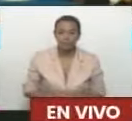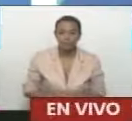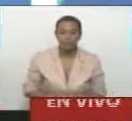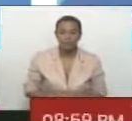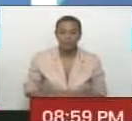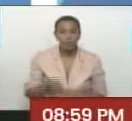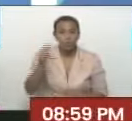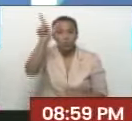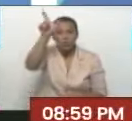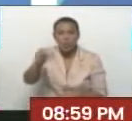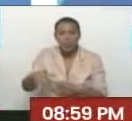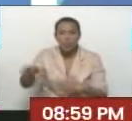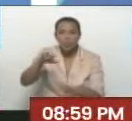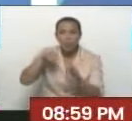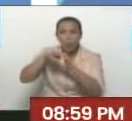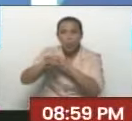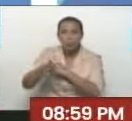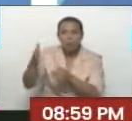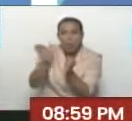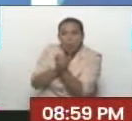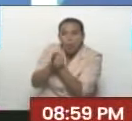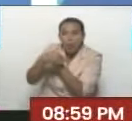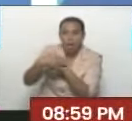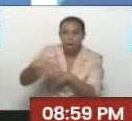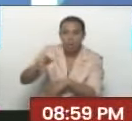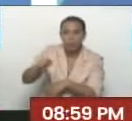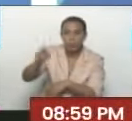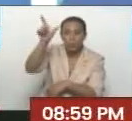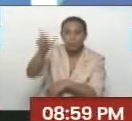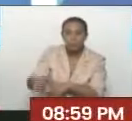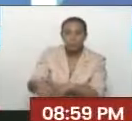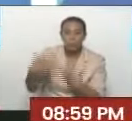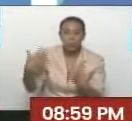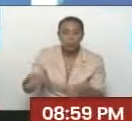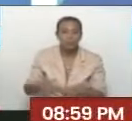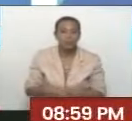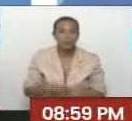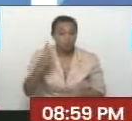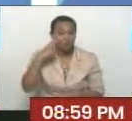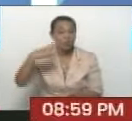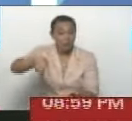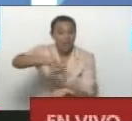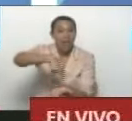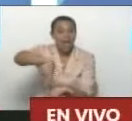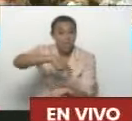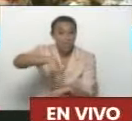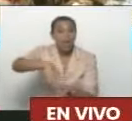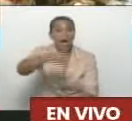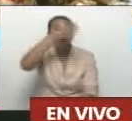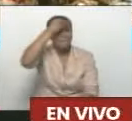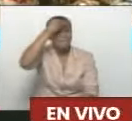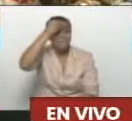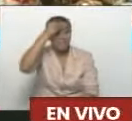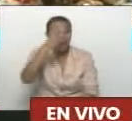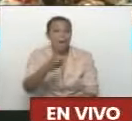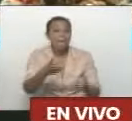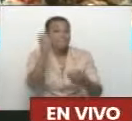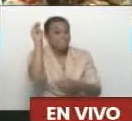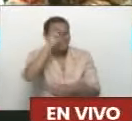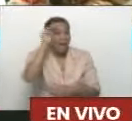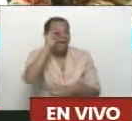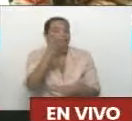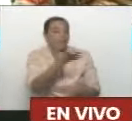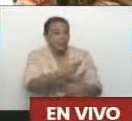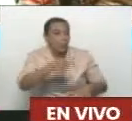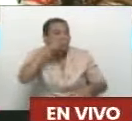¿De dónde saliste tú, vale? ¿Ah? Yo soy bailadora. Yo soy bailadora y aprendí con mis maestros